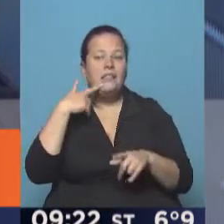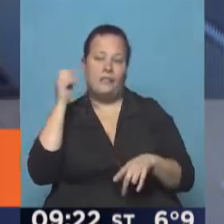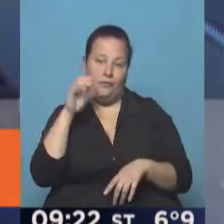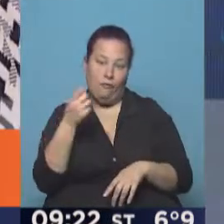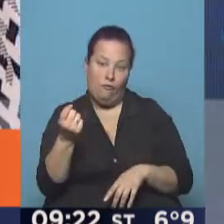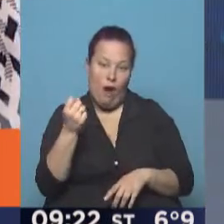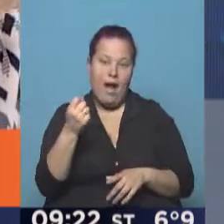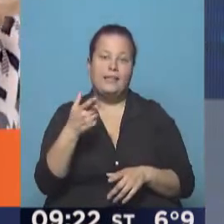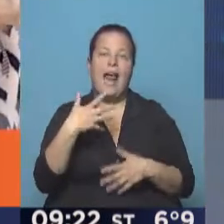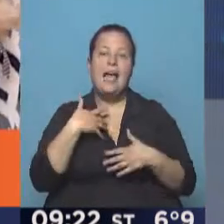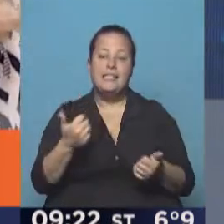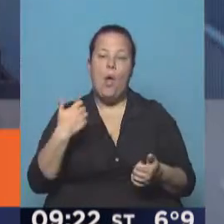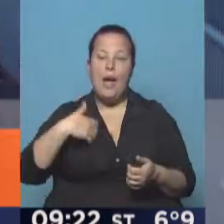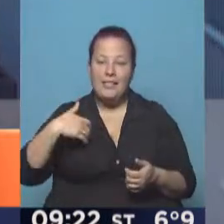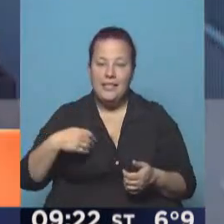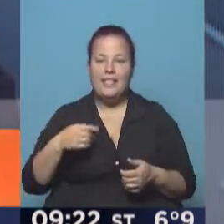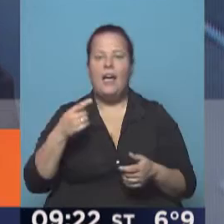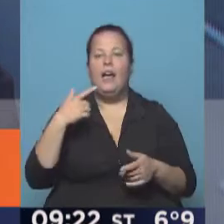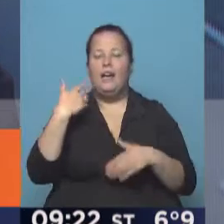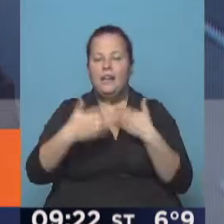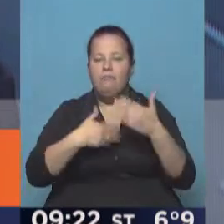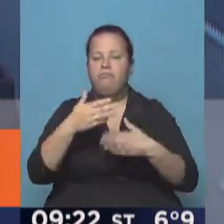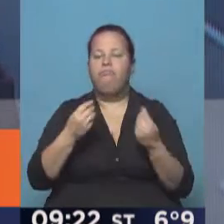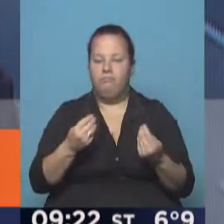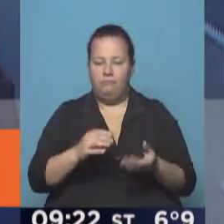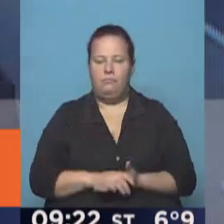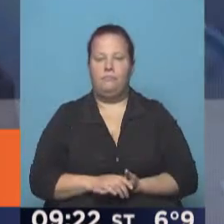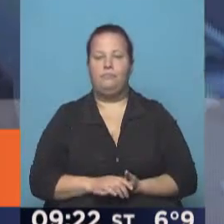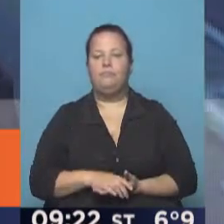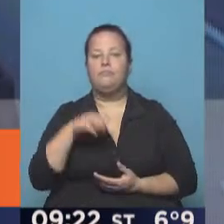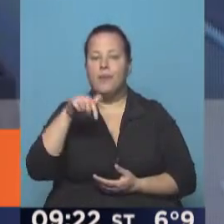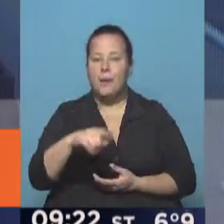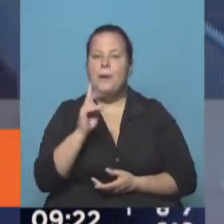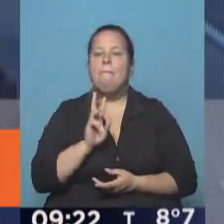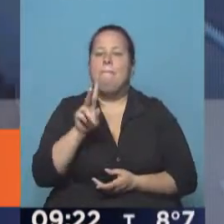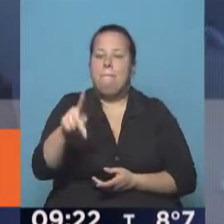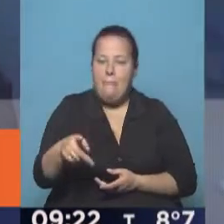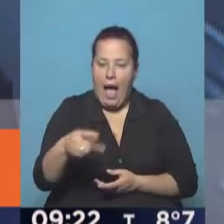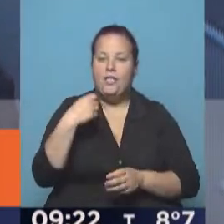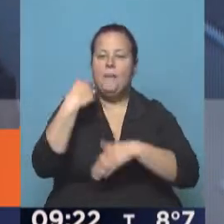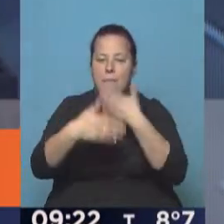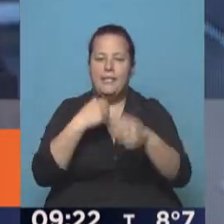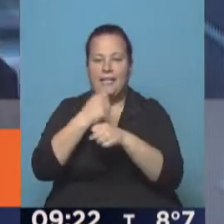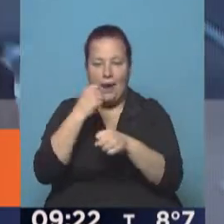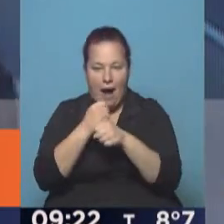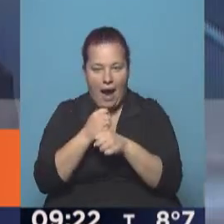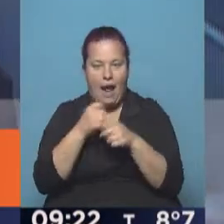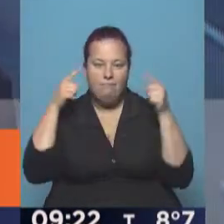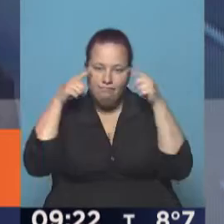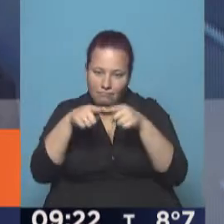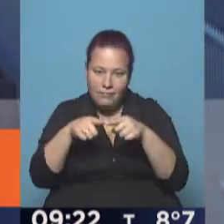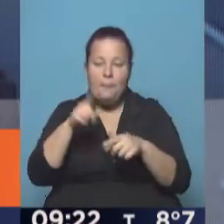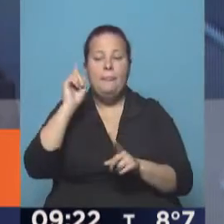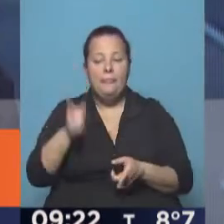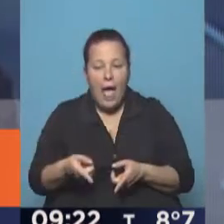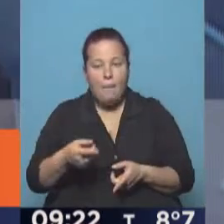que se hace al sistema de salud de Argentina es su fragmentación. Y este es el primer paso para empezar a trabajar objetivos comunes y sobre